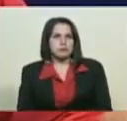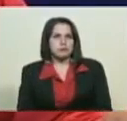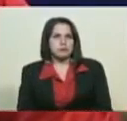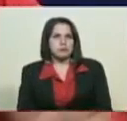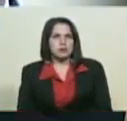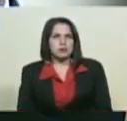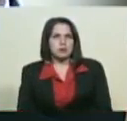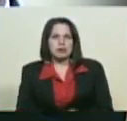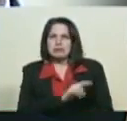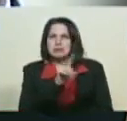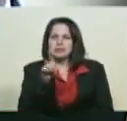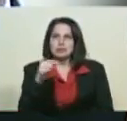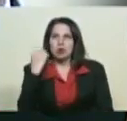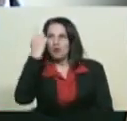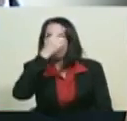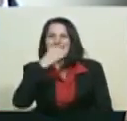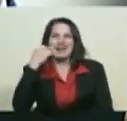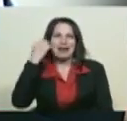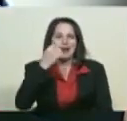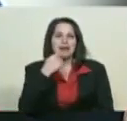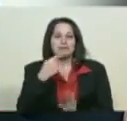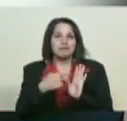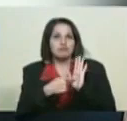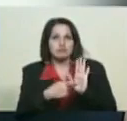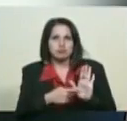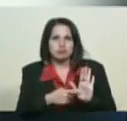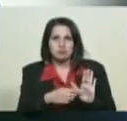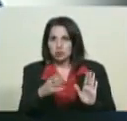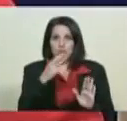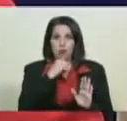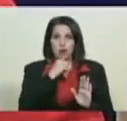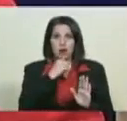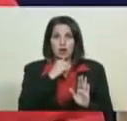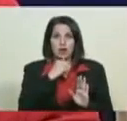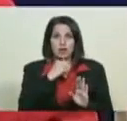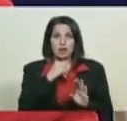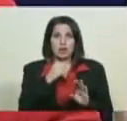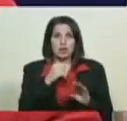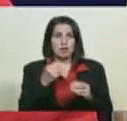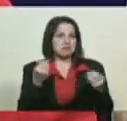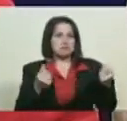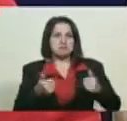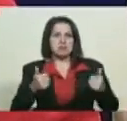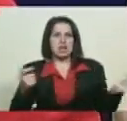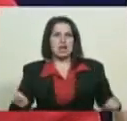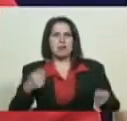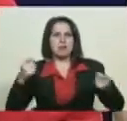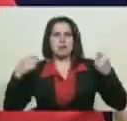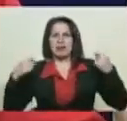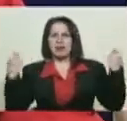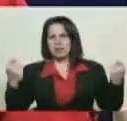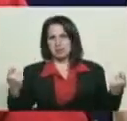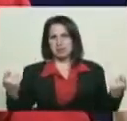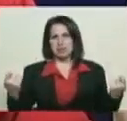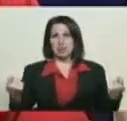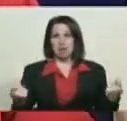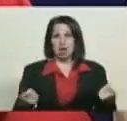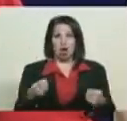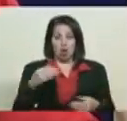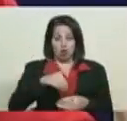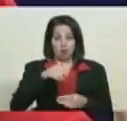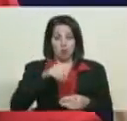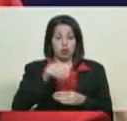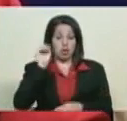como ellos no tienen caras que presentar, así fue en las elecciones parlamentarias. ¿Cuál fue la campaña que ellos hicieron? ¿Vota a la Asamblea